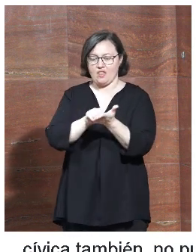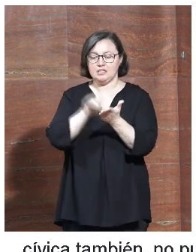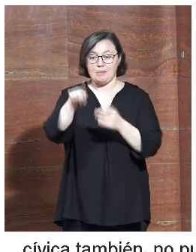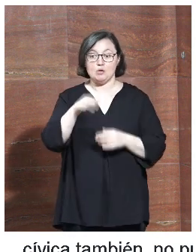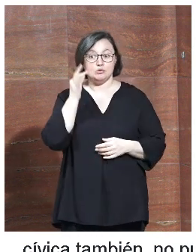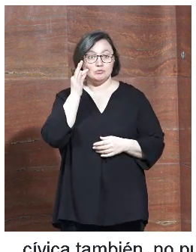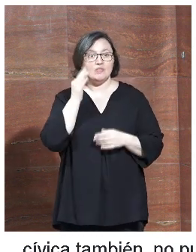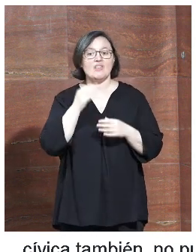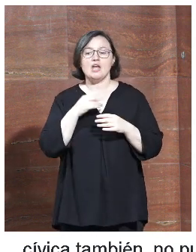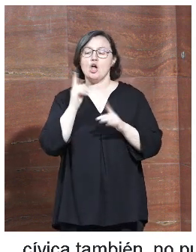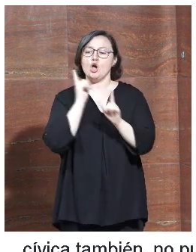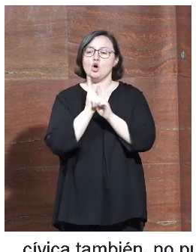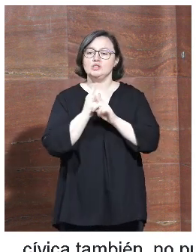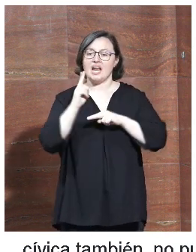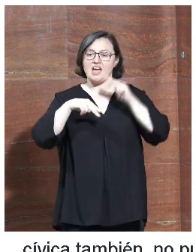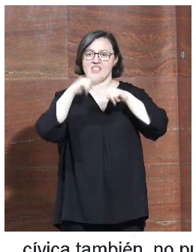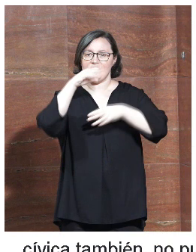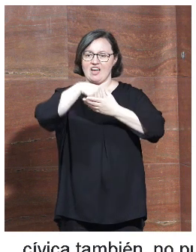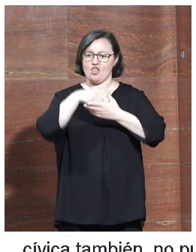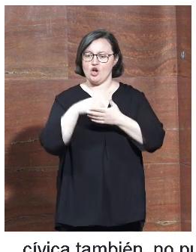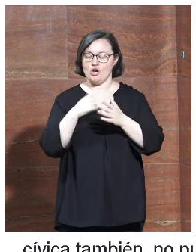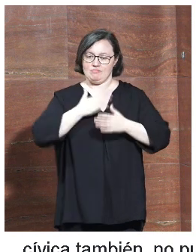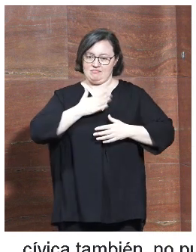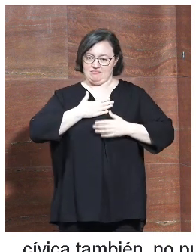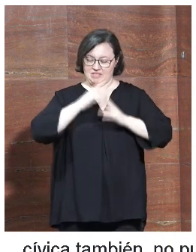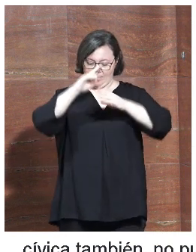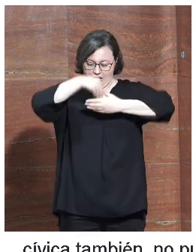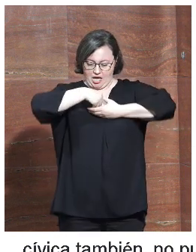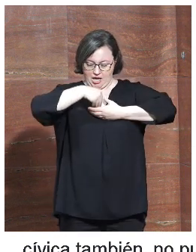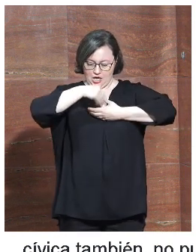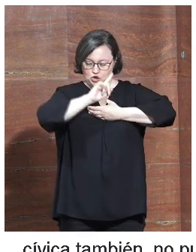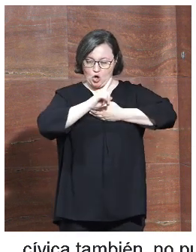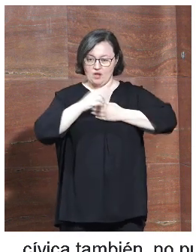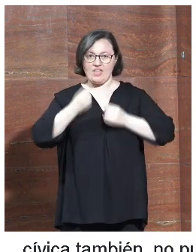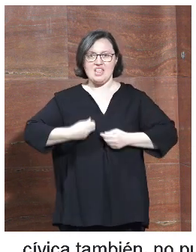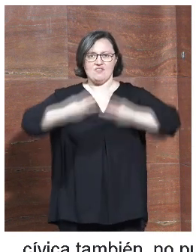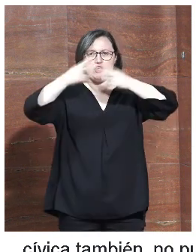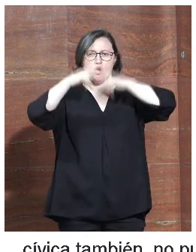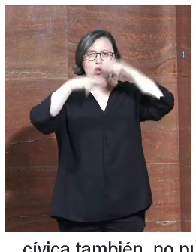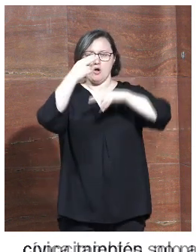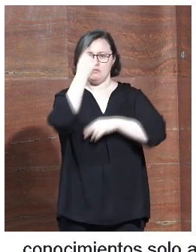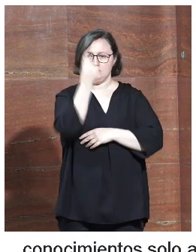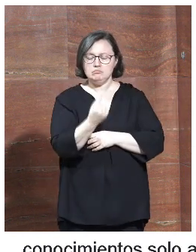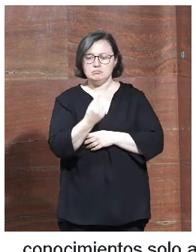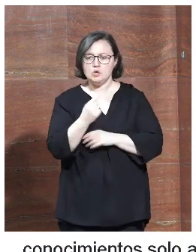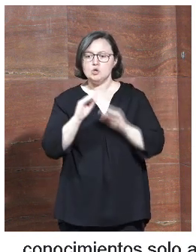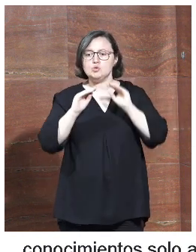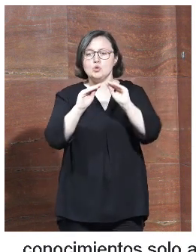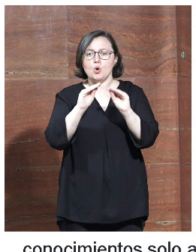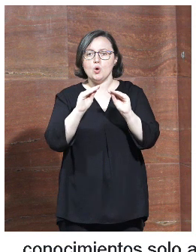la edificación ensimismada, es decir, una forma de pensar los edificios o de pensar la